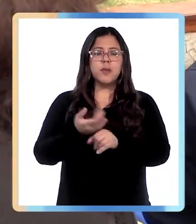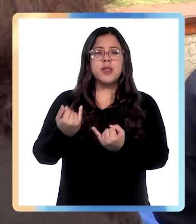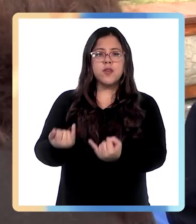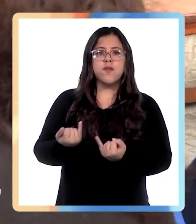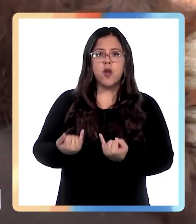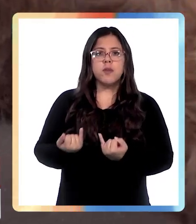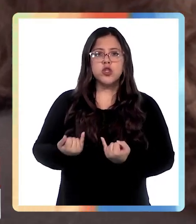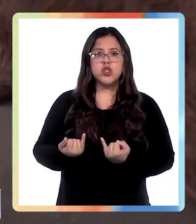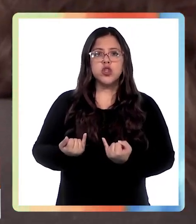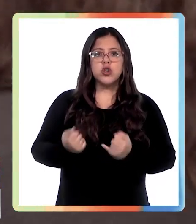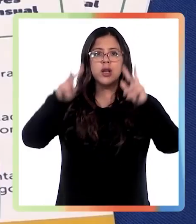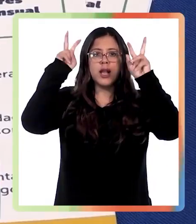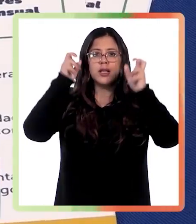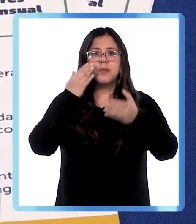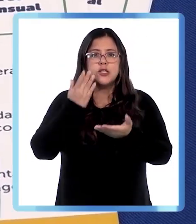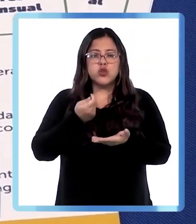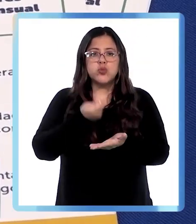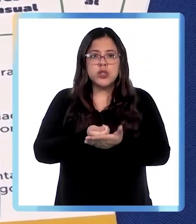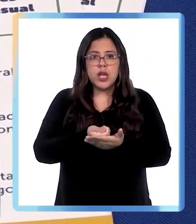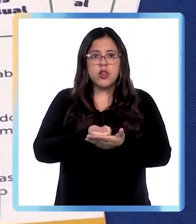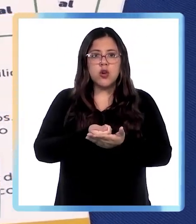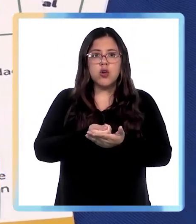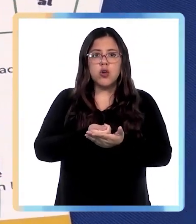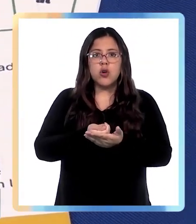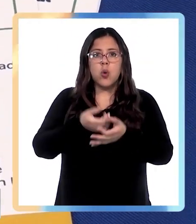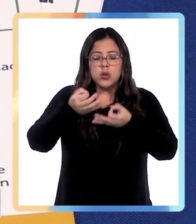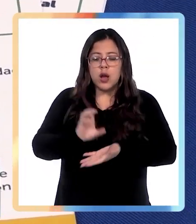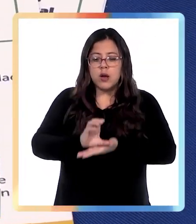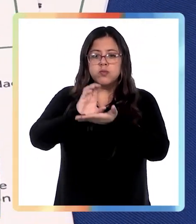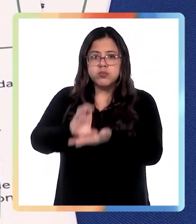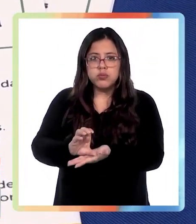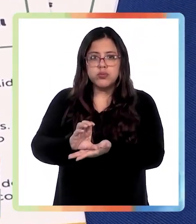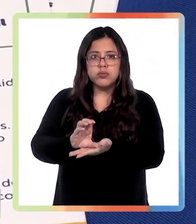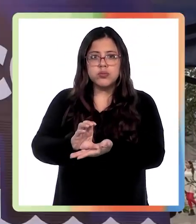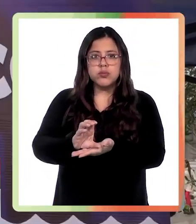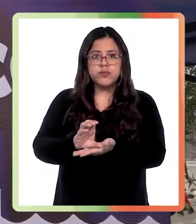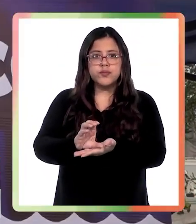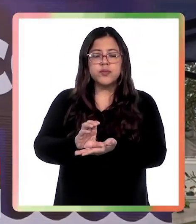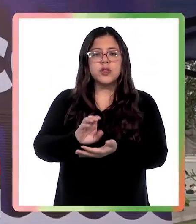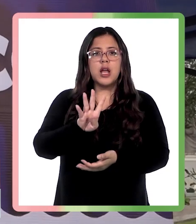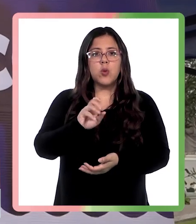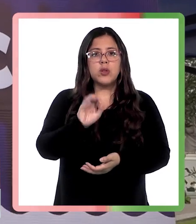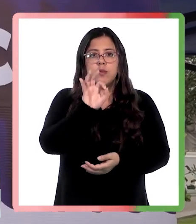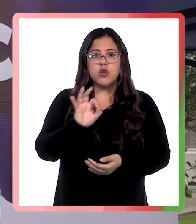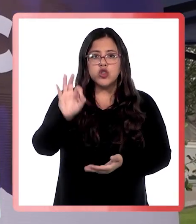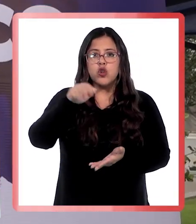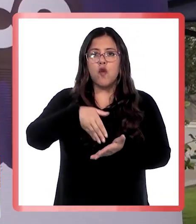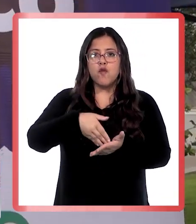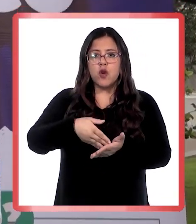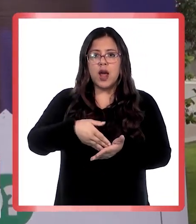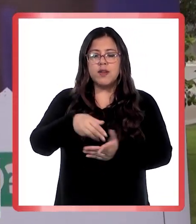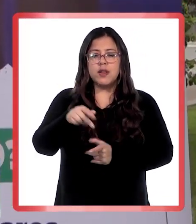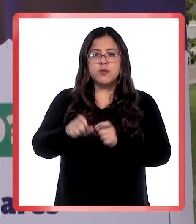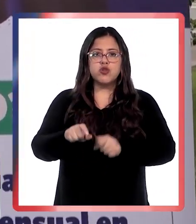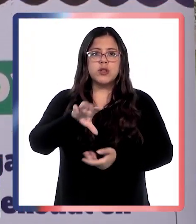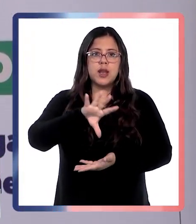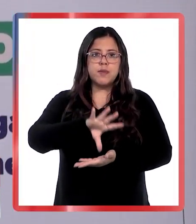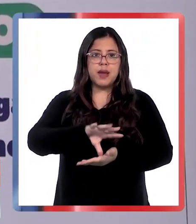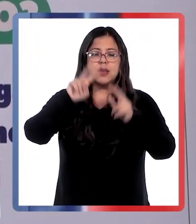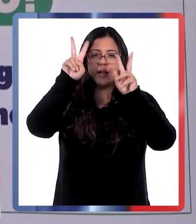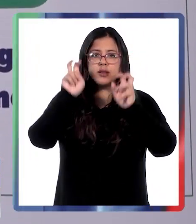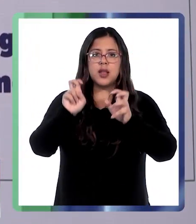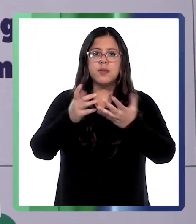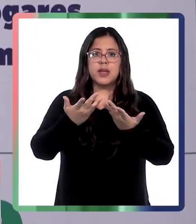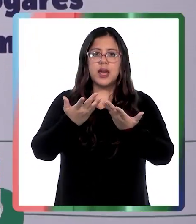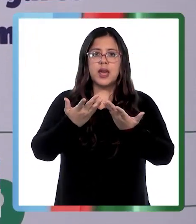llamado a informarse respecto del subsidio que otorgará el gobierno al 40% más vulnerable del país sobre